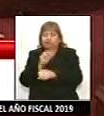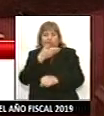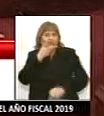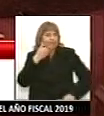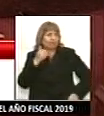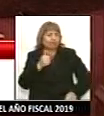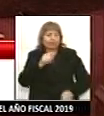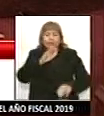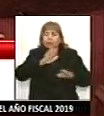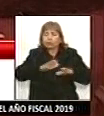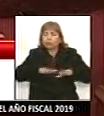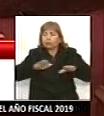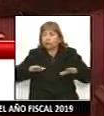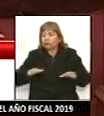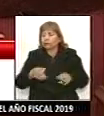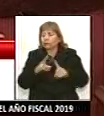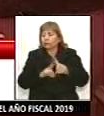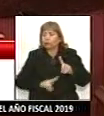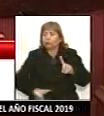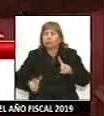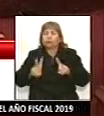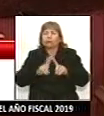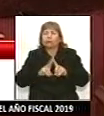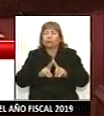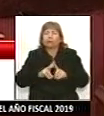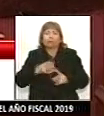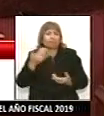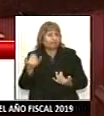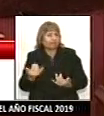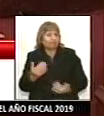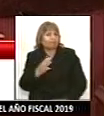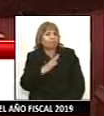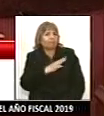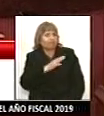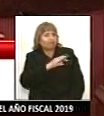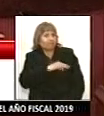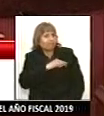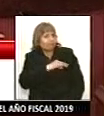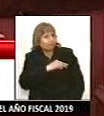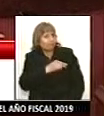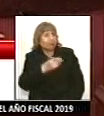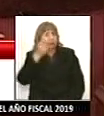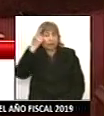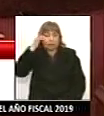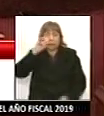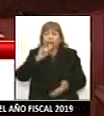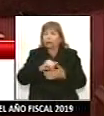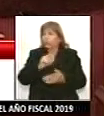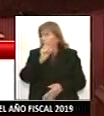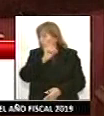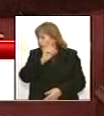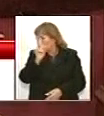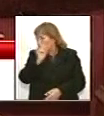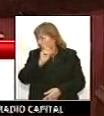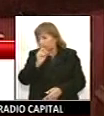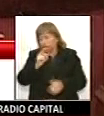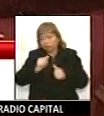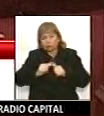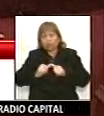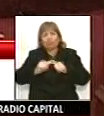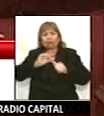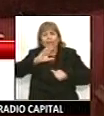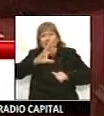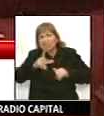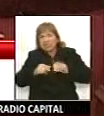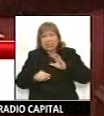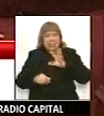a los niños, los valores y la moral, para que así no continúe los actos